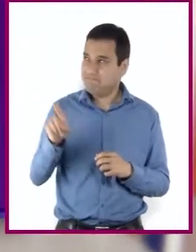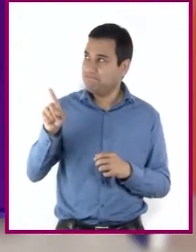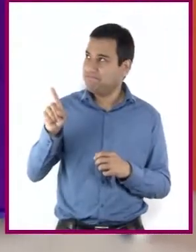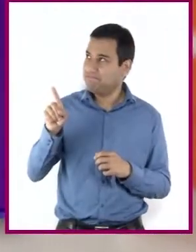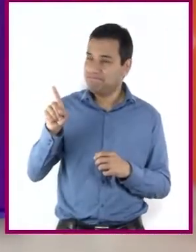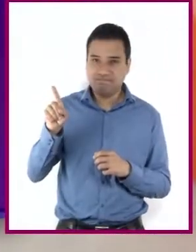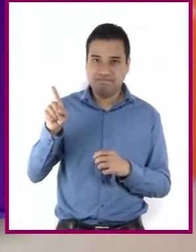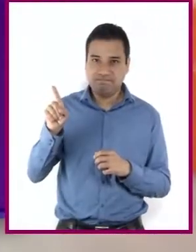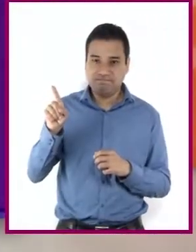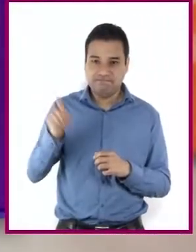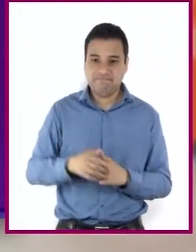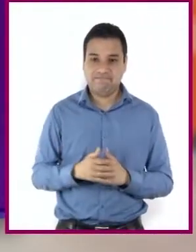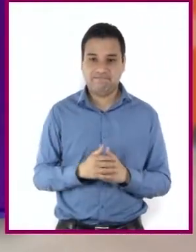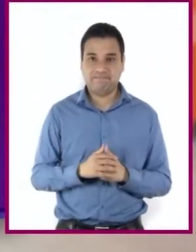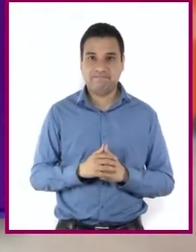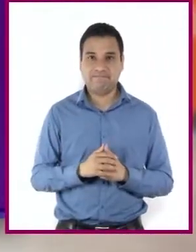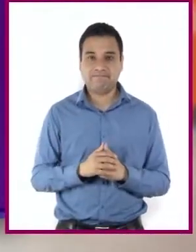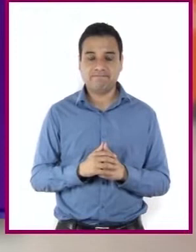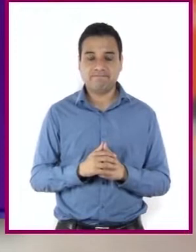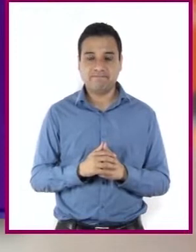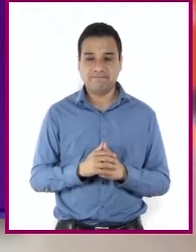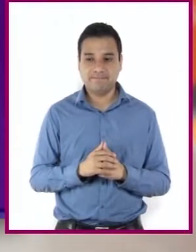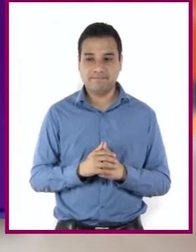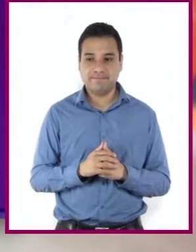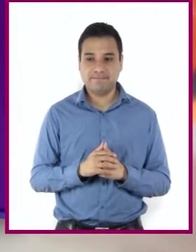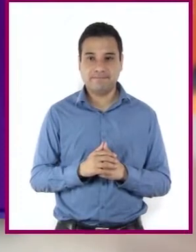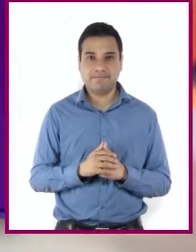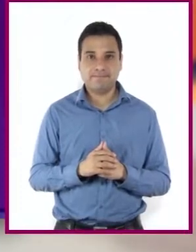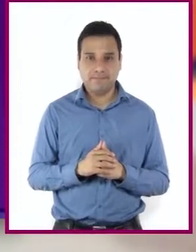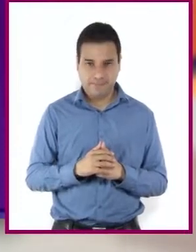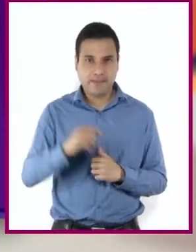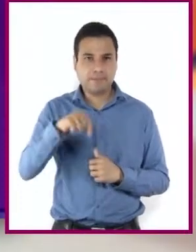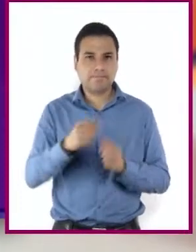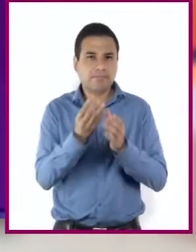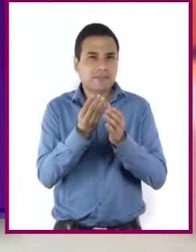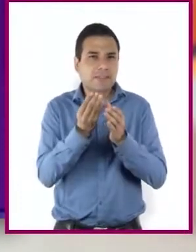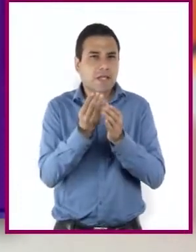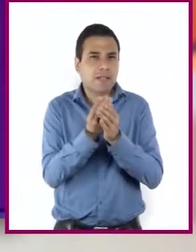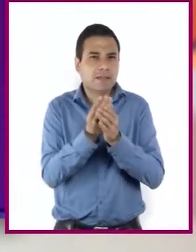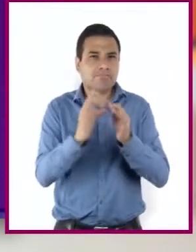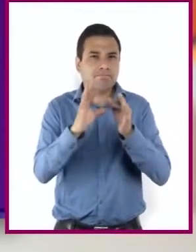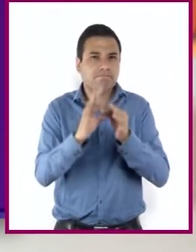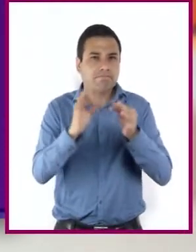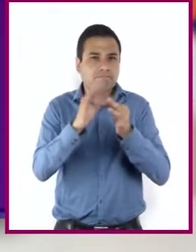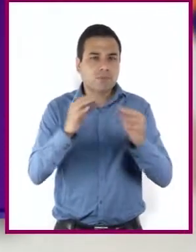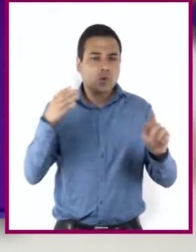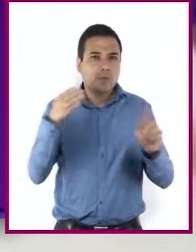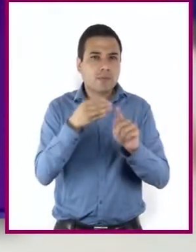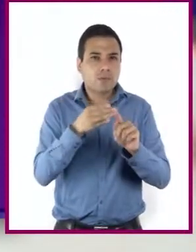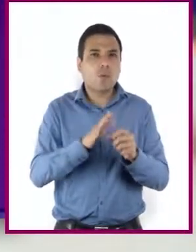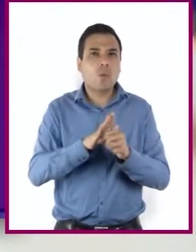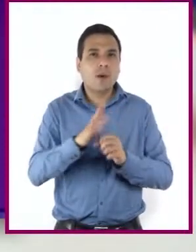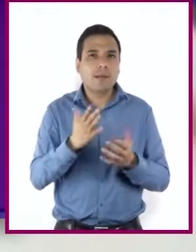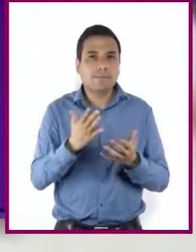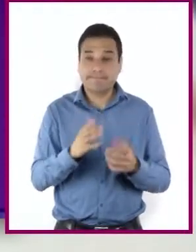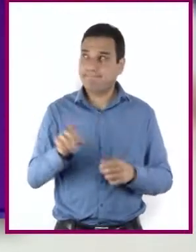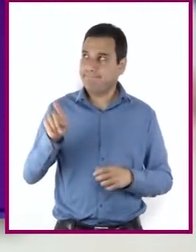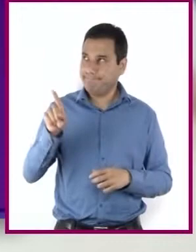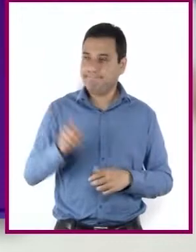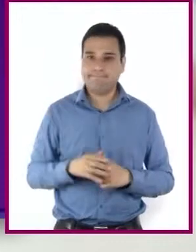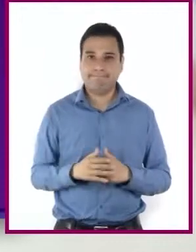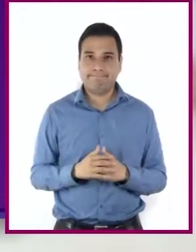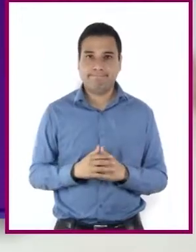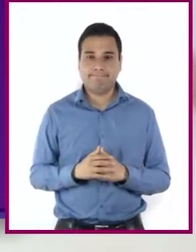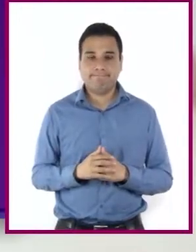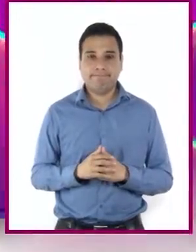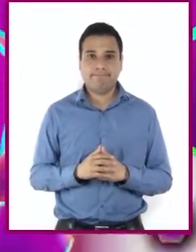exposición acerca de un tema de interés general, con el propósito de hacer una autoevaluación de la presentación de